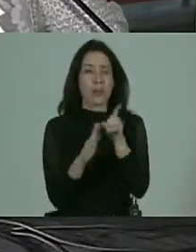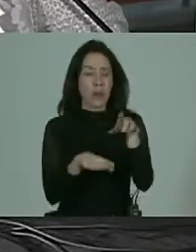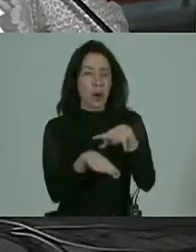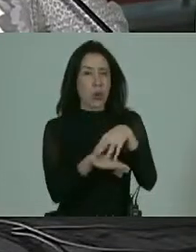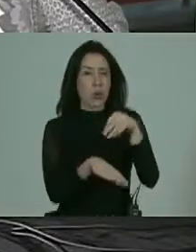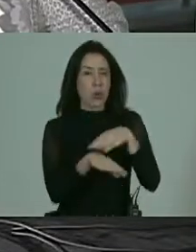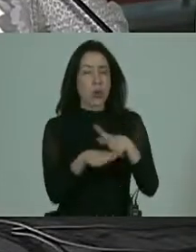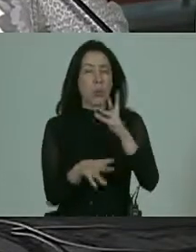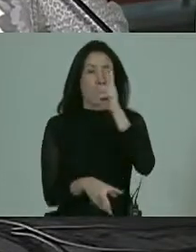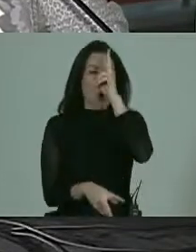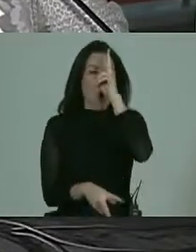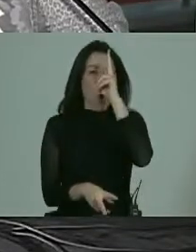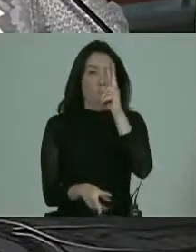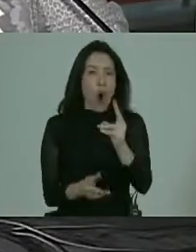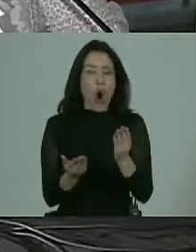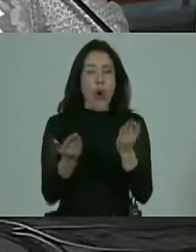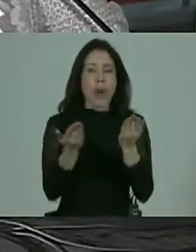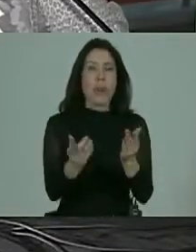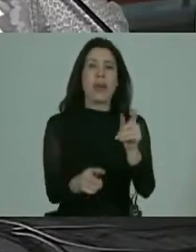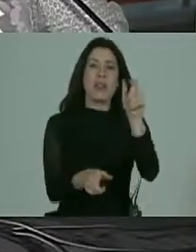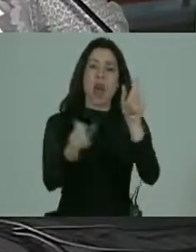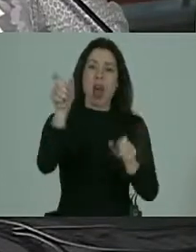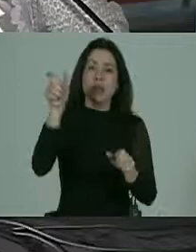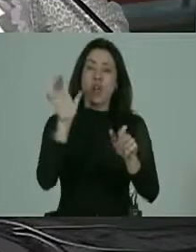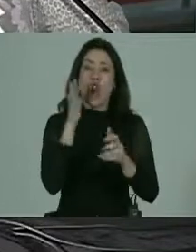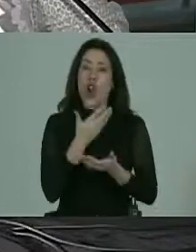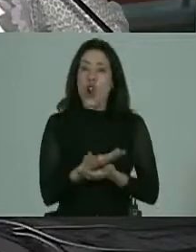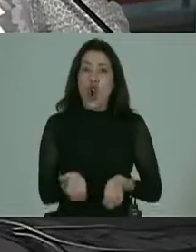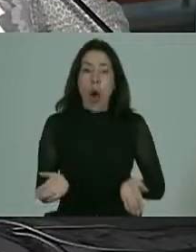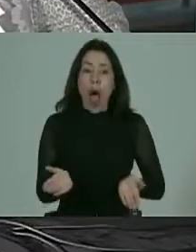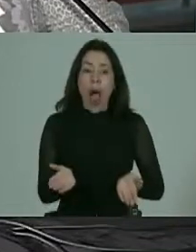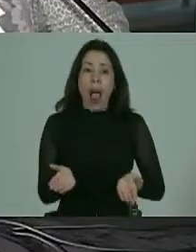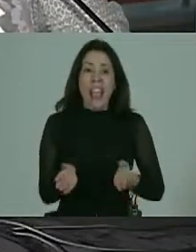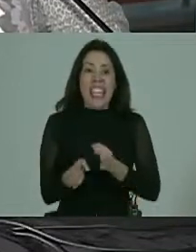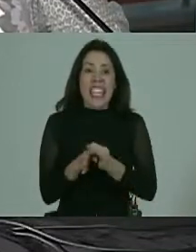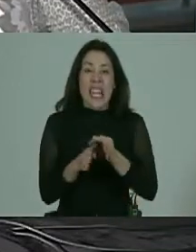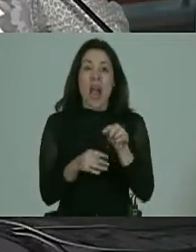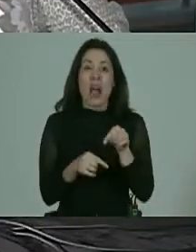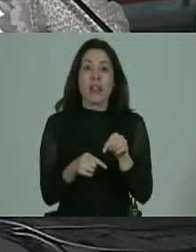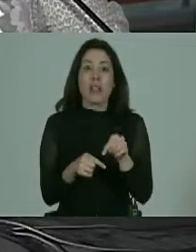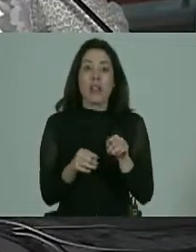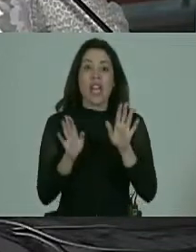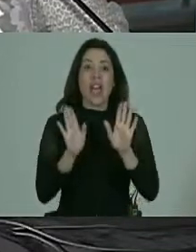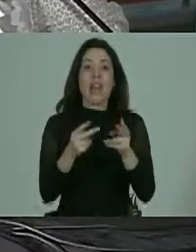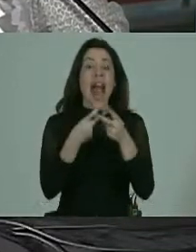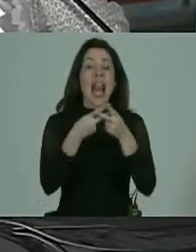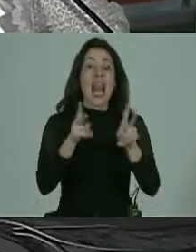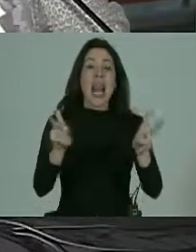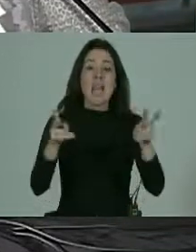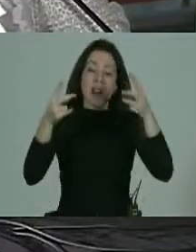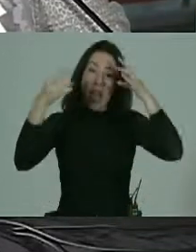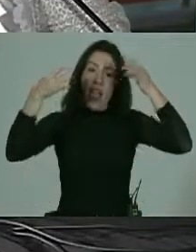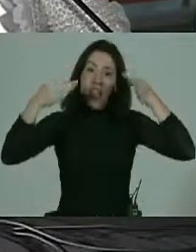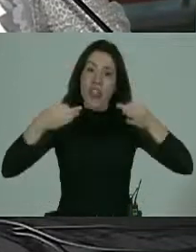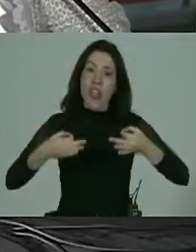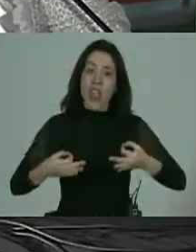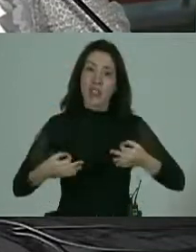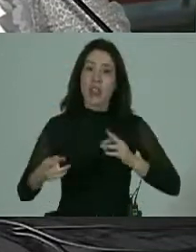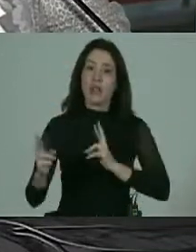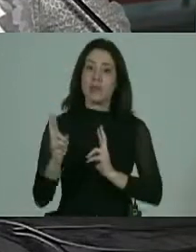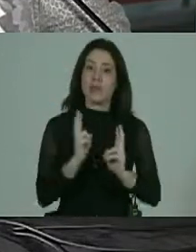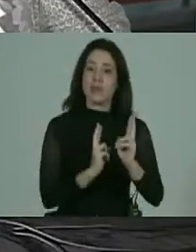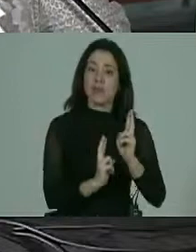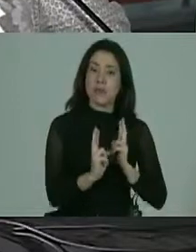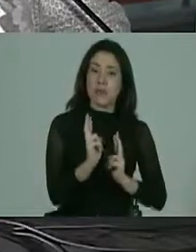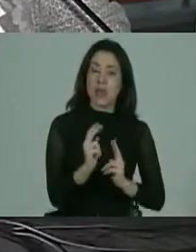con tanto respeto por las personas no existe tal día y lo dejan a la libre decisión e interacción